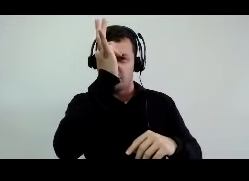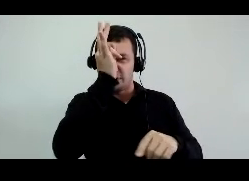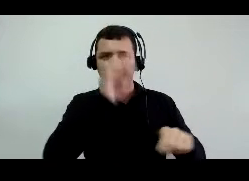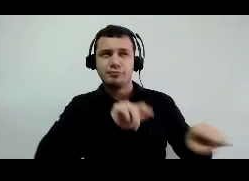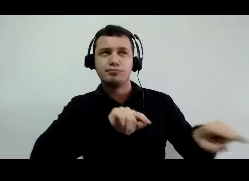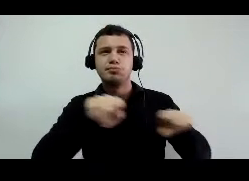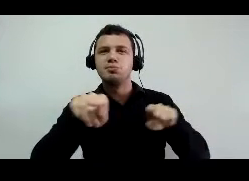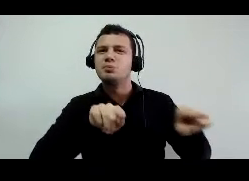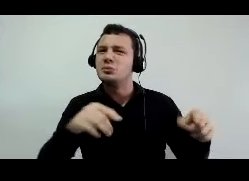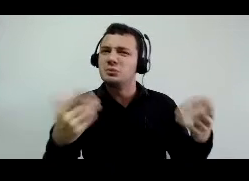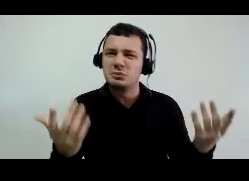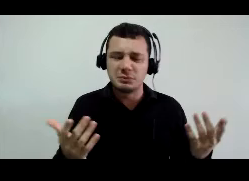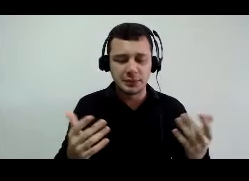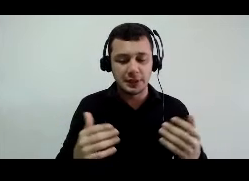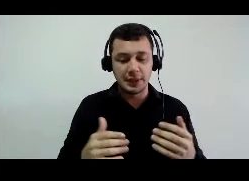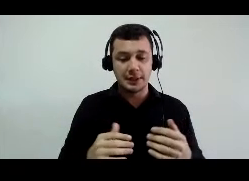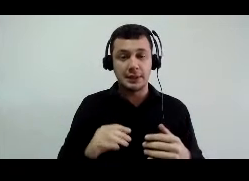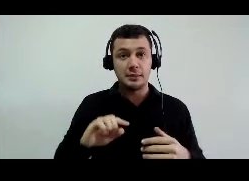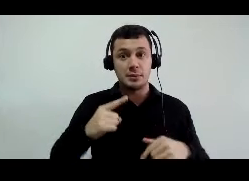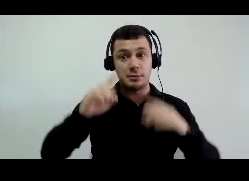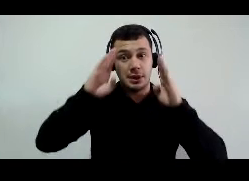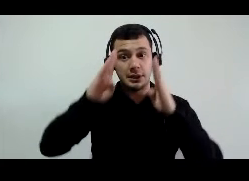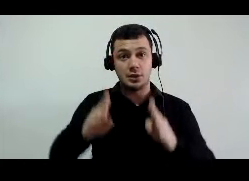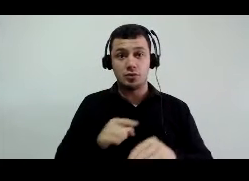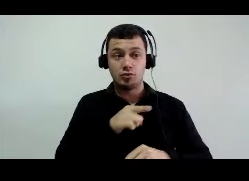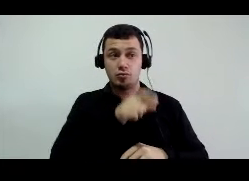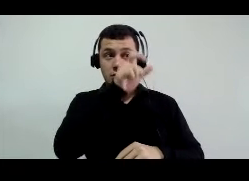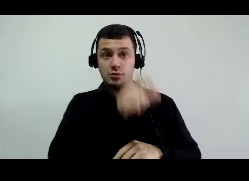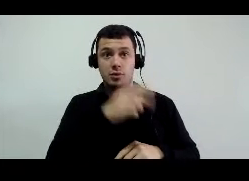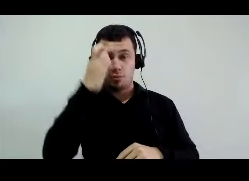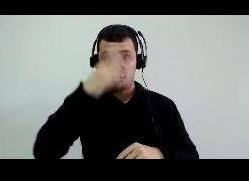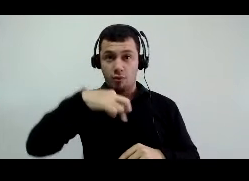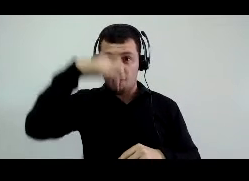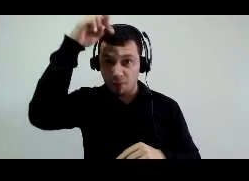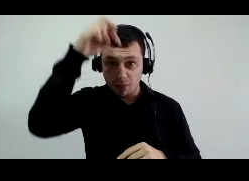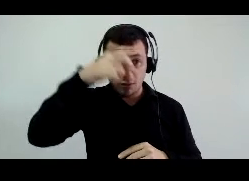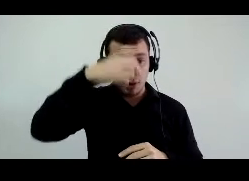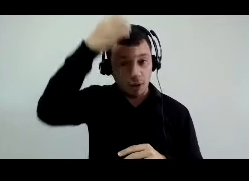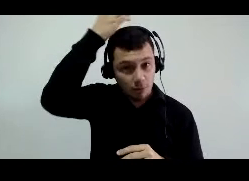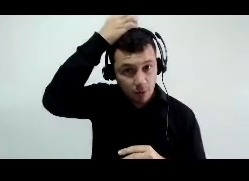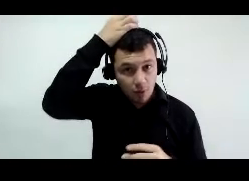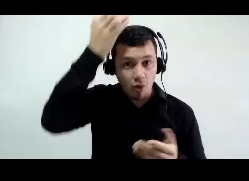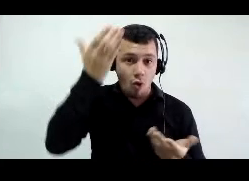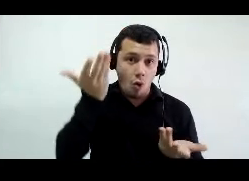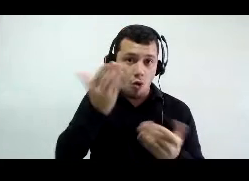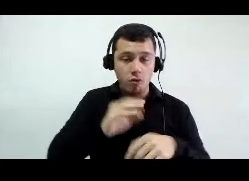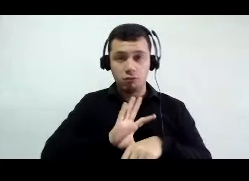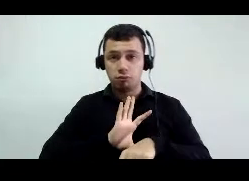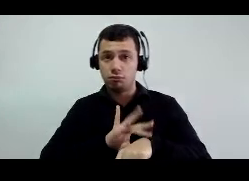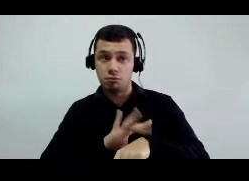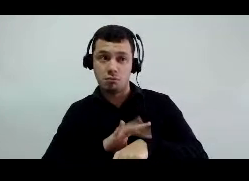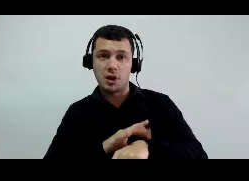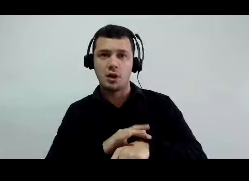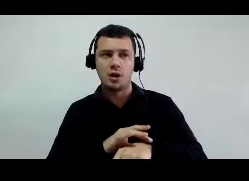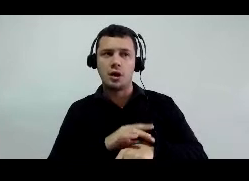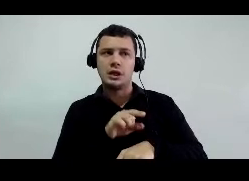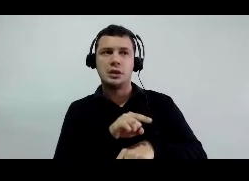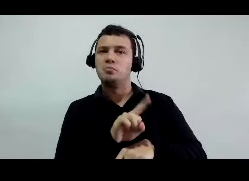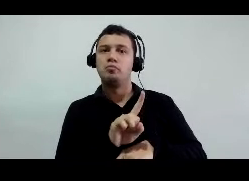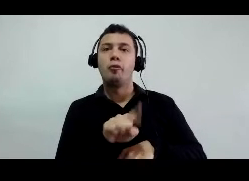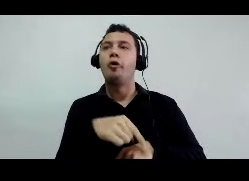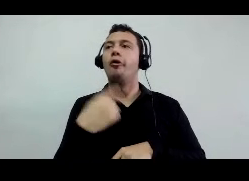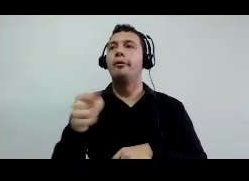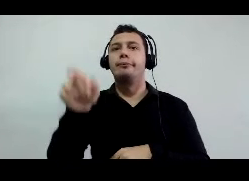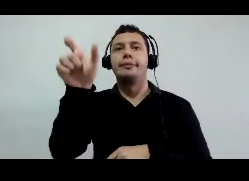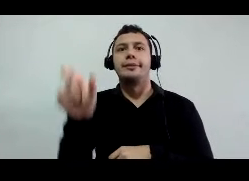triaje no lo realiza el profesional de la salud como la enfermera profesional o el médico, no lo realizan otras personas,